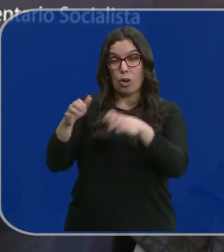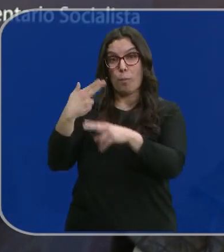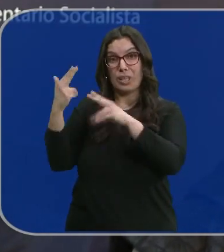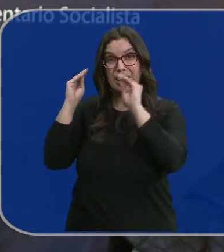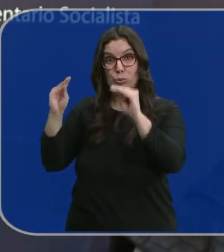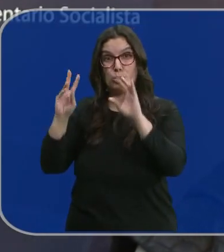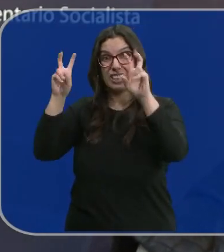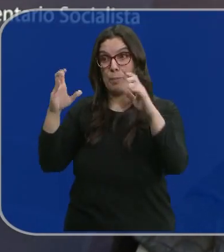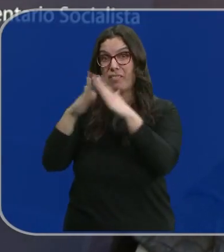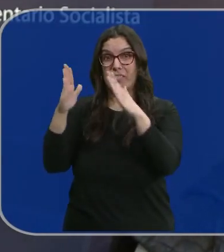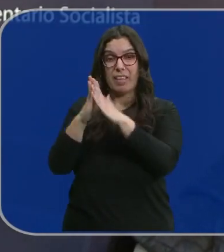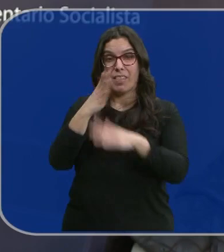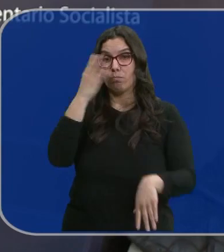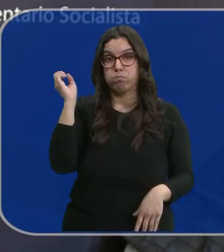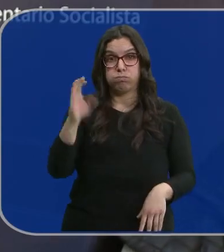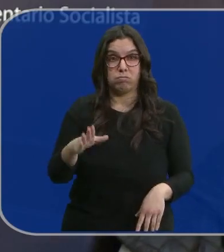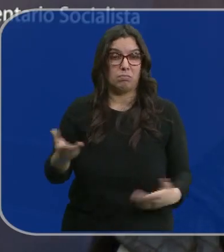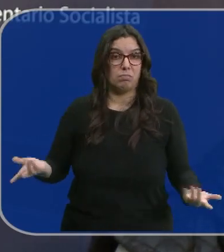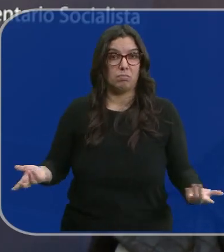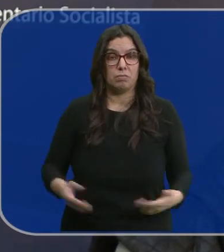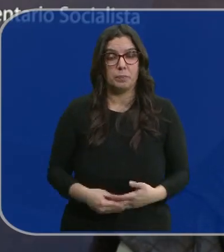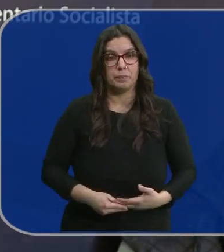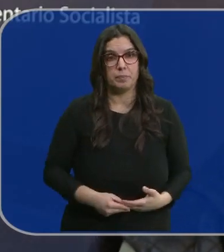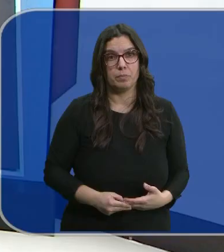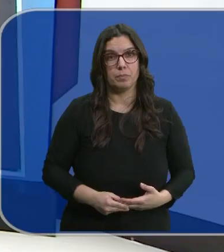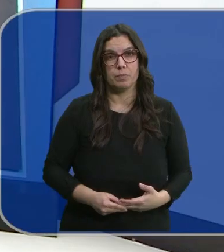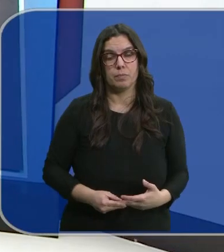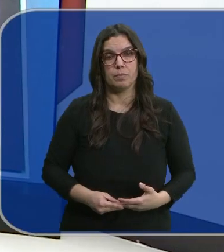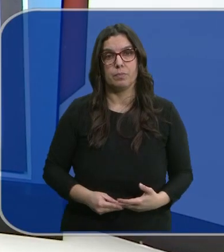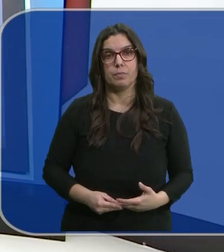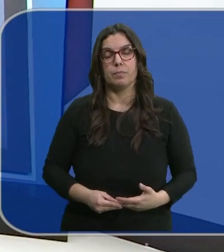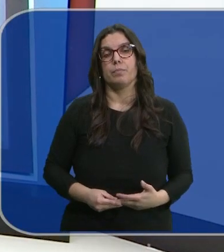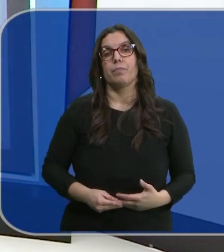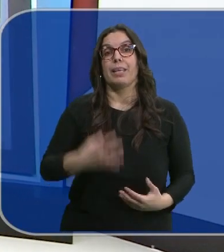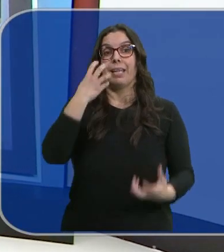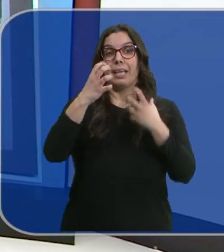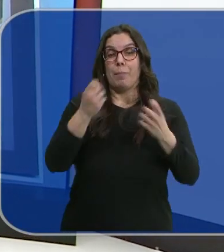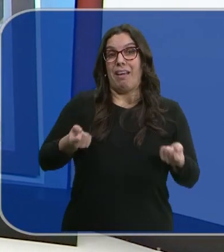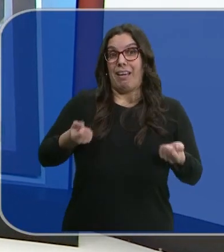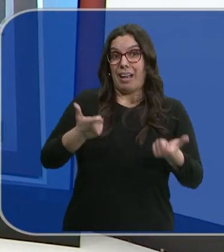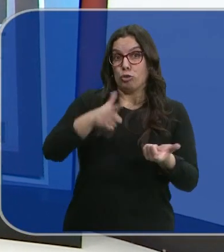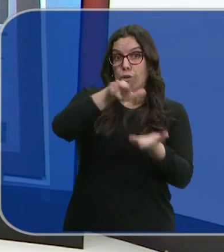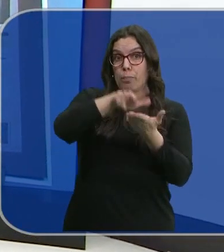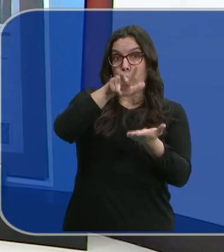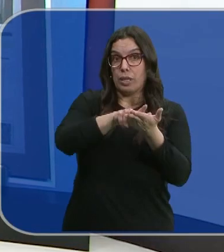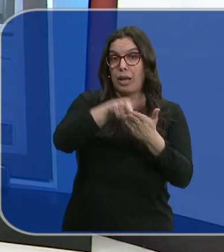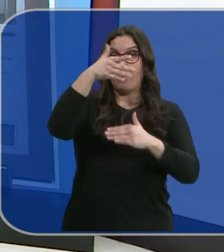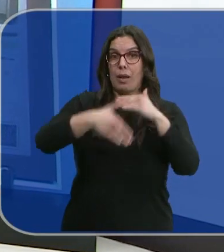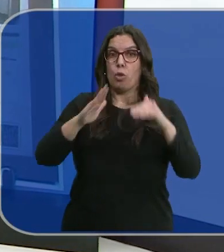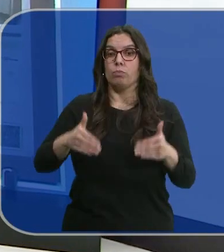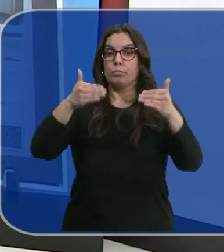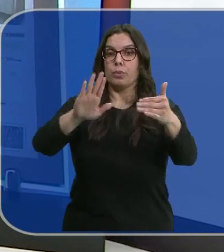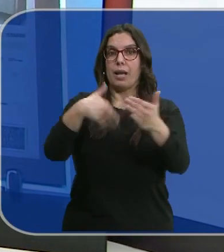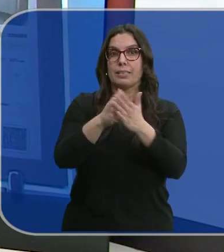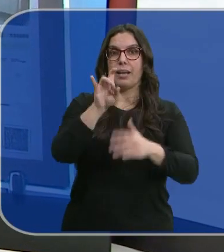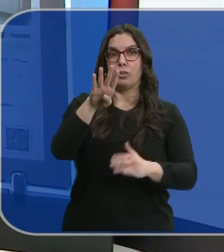vivienda que la Junta de Castilla y León tiene para los castellanos y los leoneses. El plazo para reclamar los gastos hipotecarios se amplía hasta el